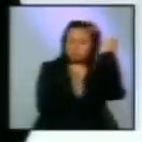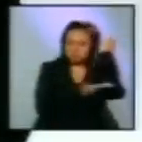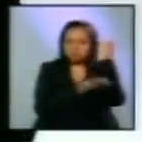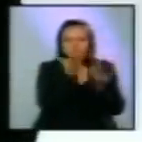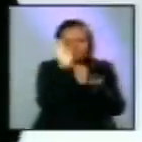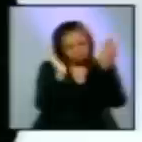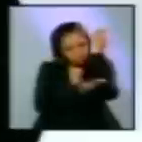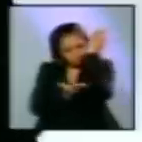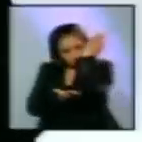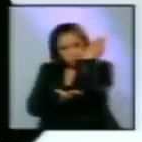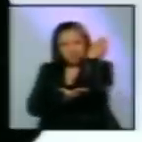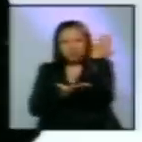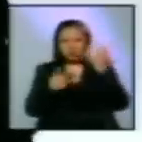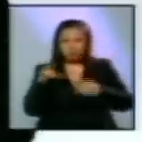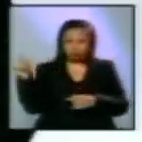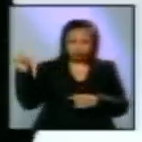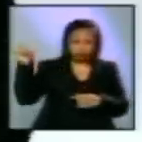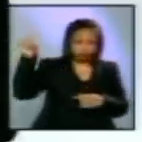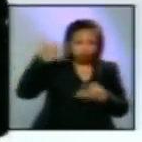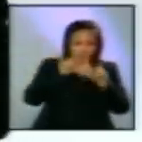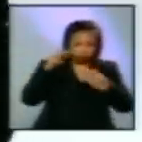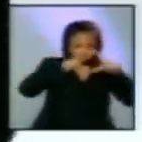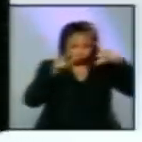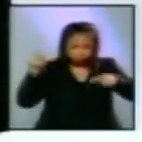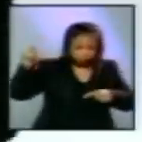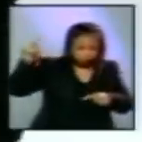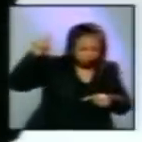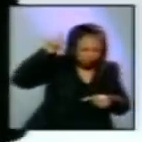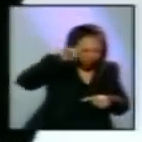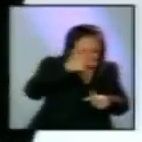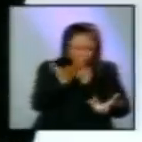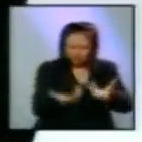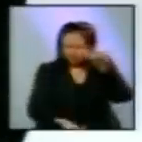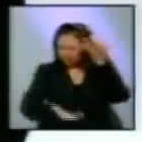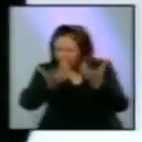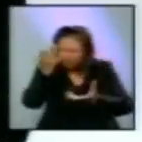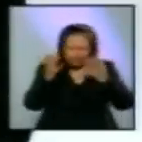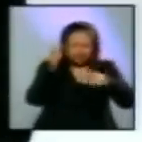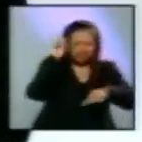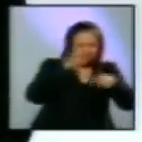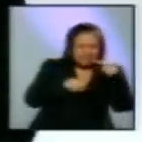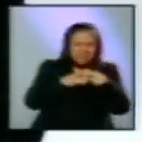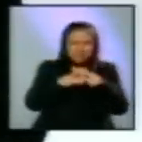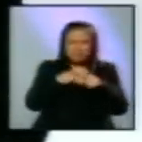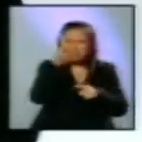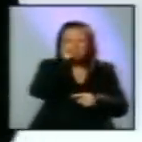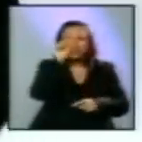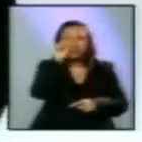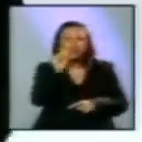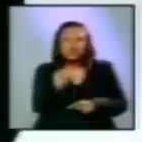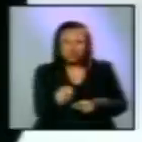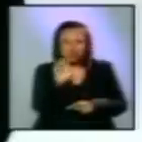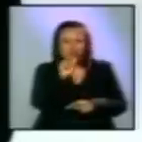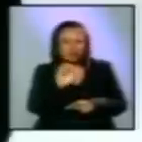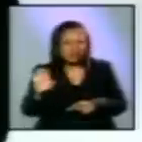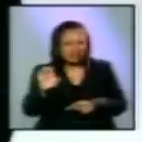México. Es increíble sobrevolar el territorio nacional y ver esa destrucción, las quemas, la devastación, sobre todo en el sur y sureste de México.